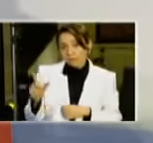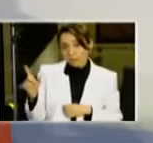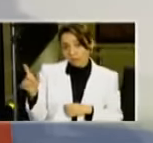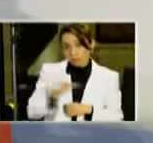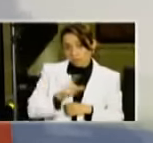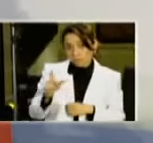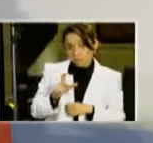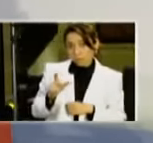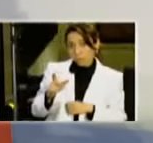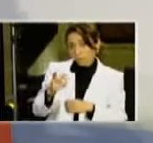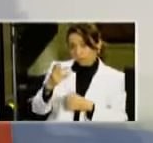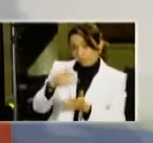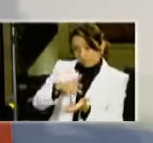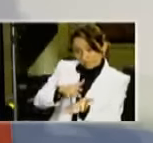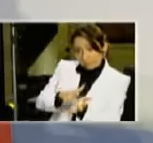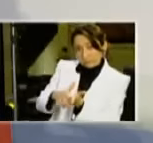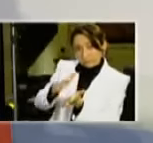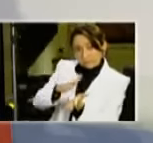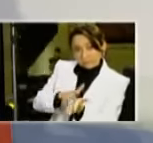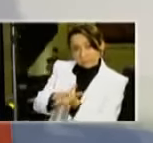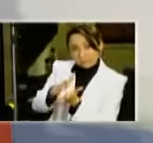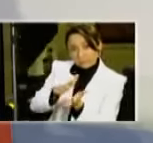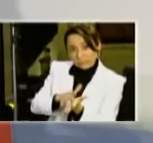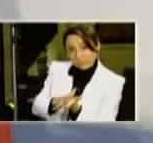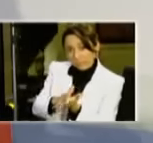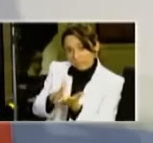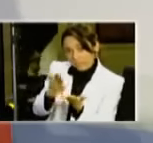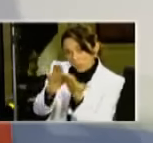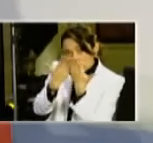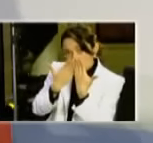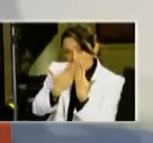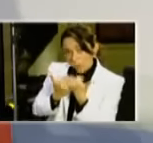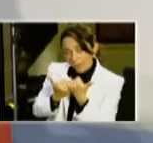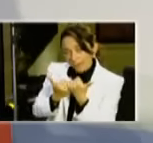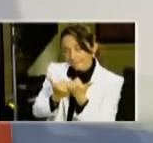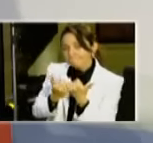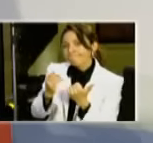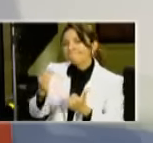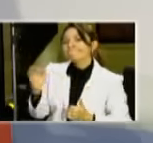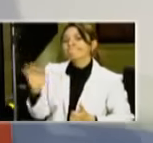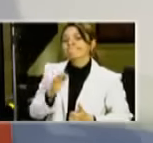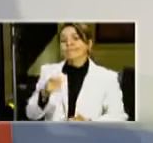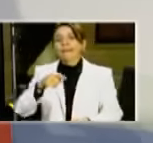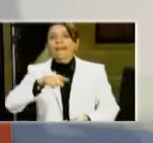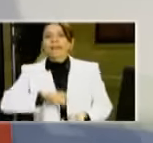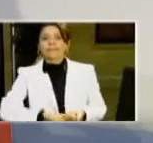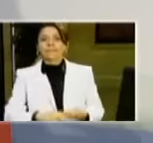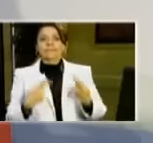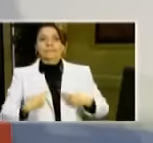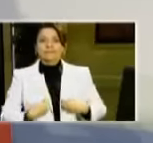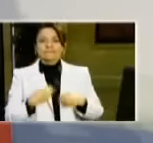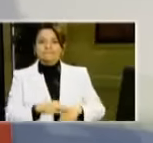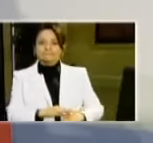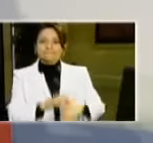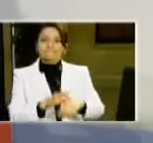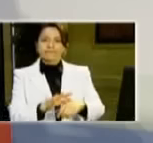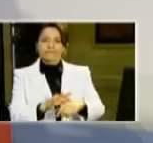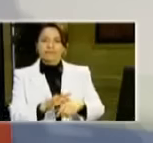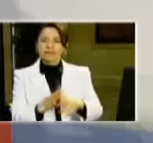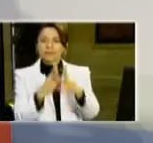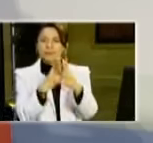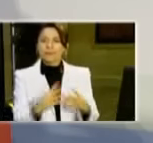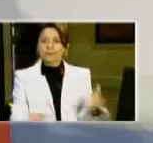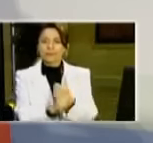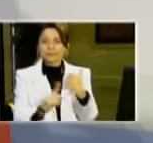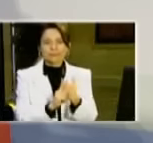zonas de influencia, esos conflictos podían salirse de control con más facilidad que antes. Las guerras locales